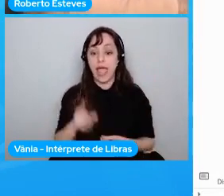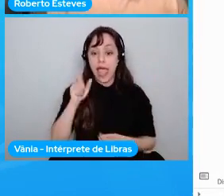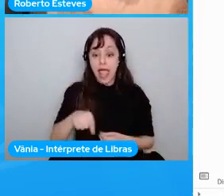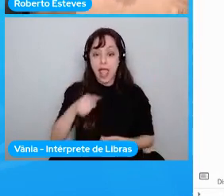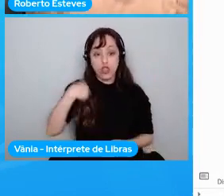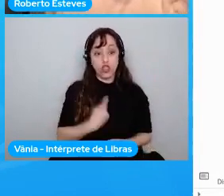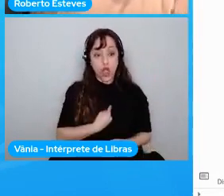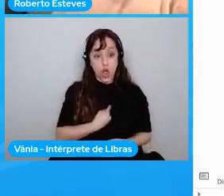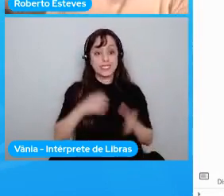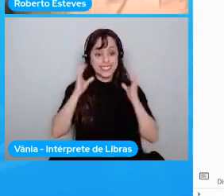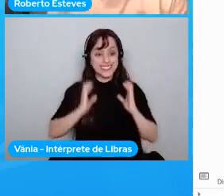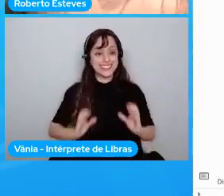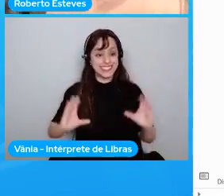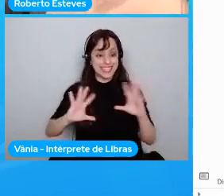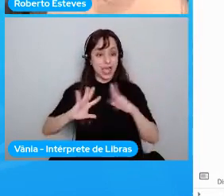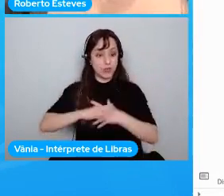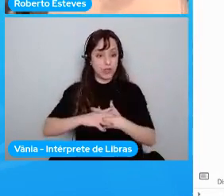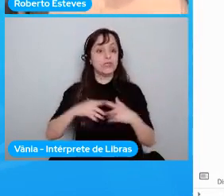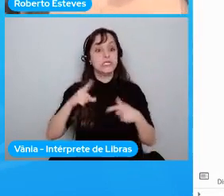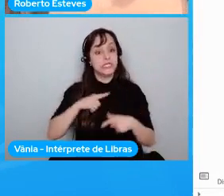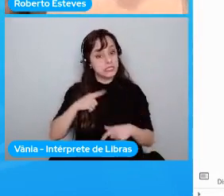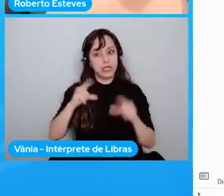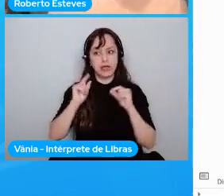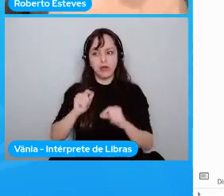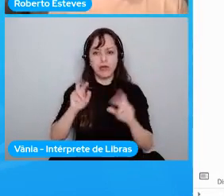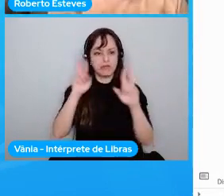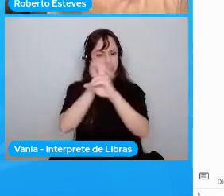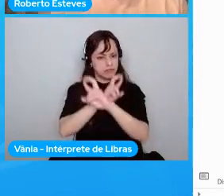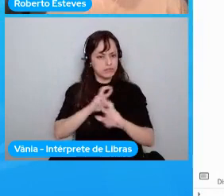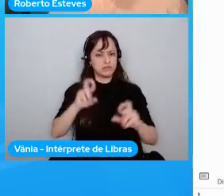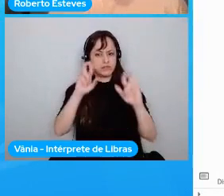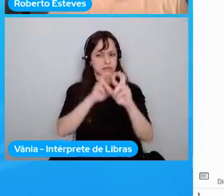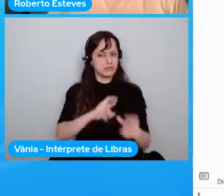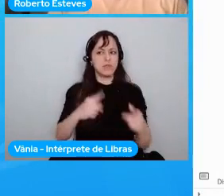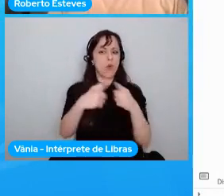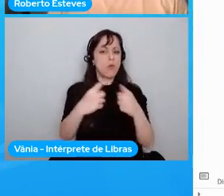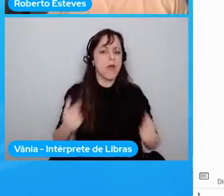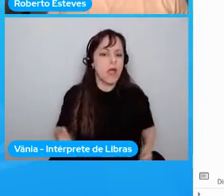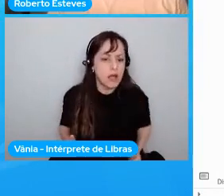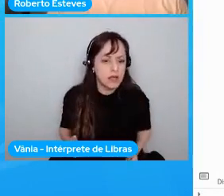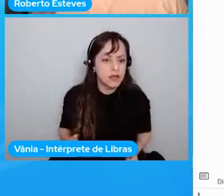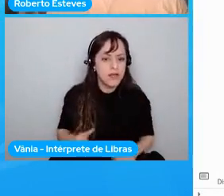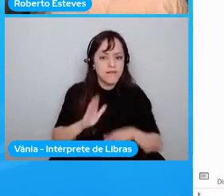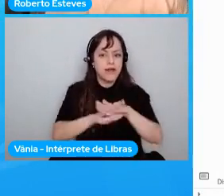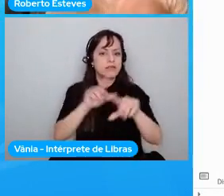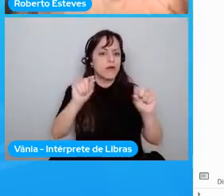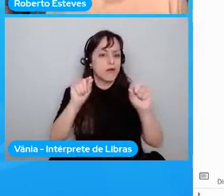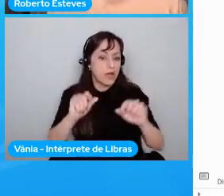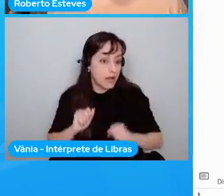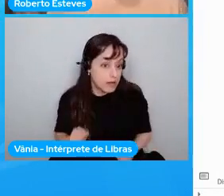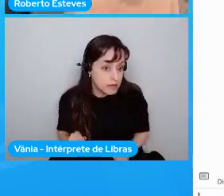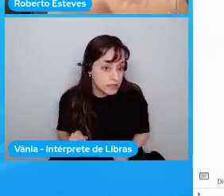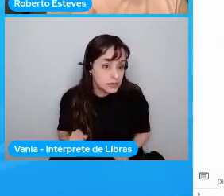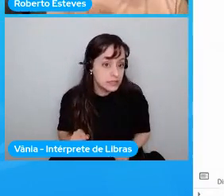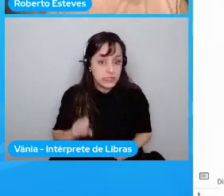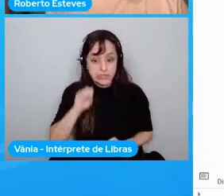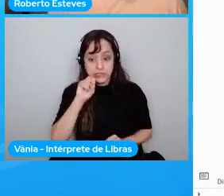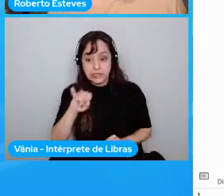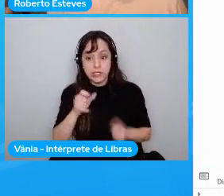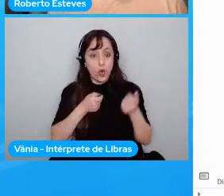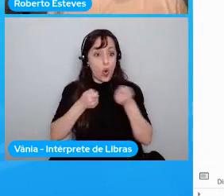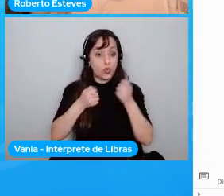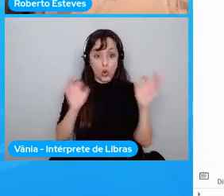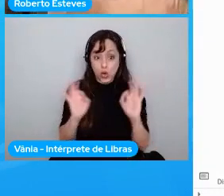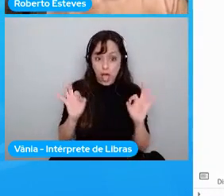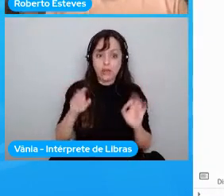y empezar a cuestionarnos, bueno, ¿por qué? ¿Por qué? Si los periodistas no lo hacen, si las autoridades de control no lo hacen, nosotros como